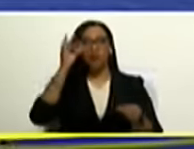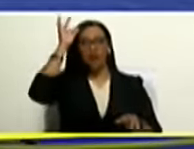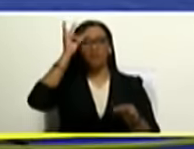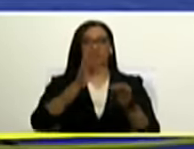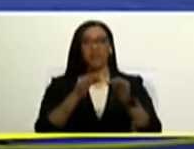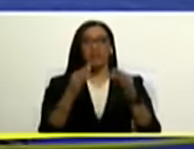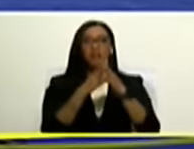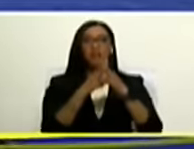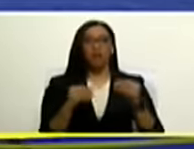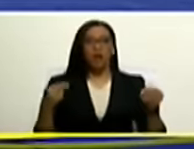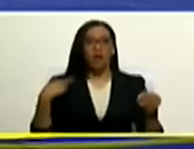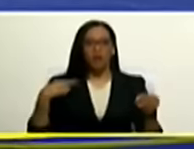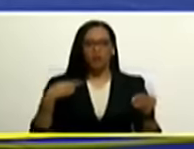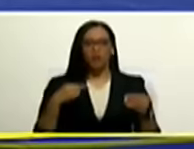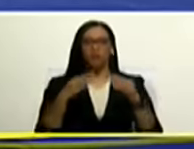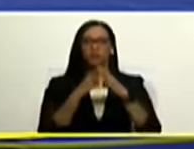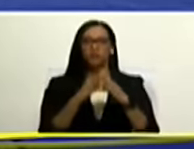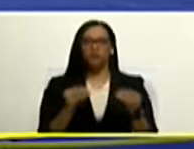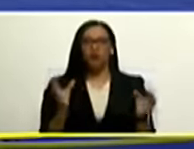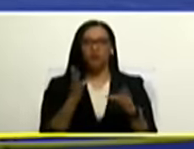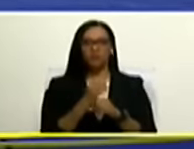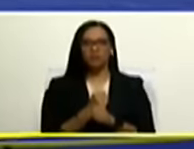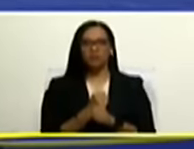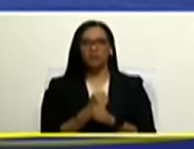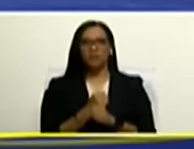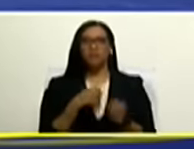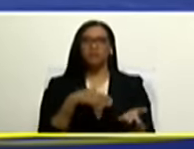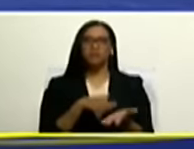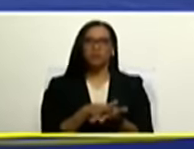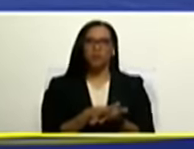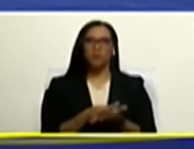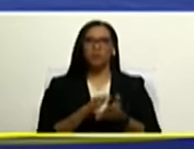toda la fe, todas las religiones, todas las creencias, con respeto.